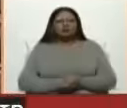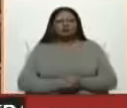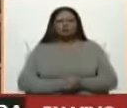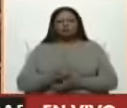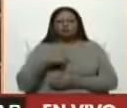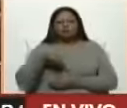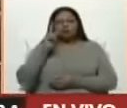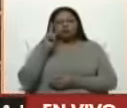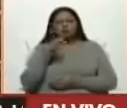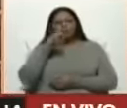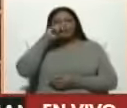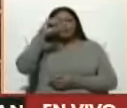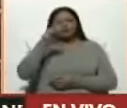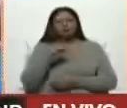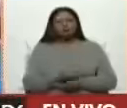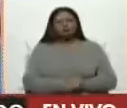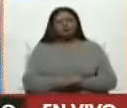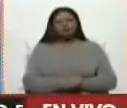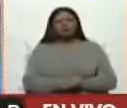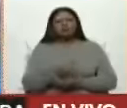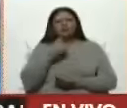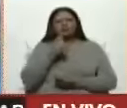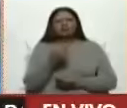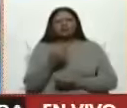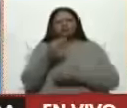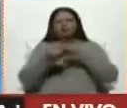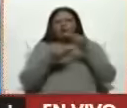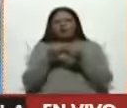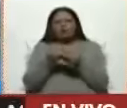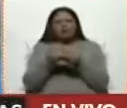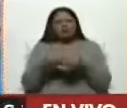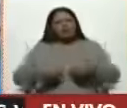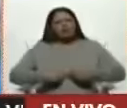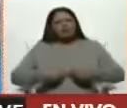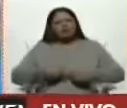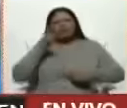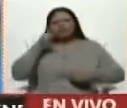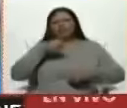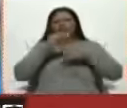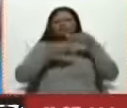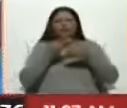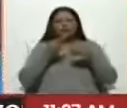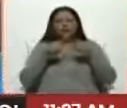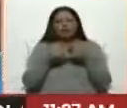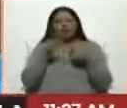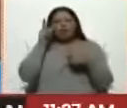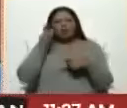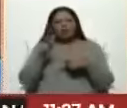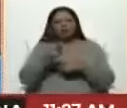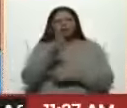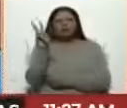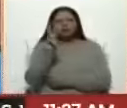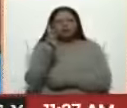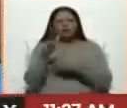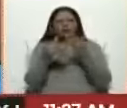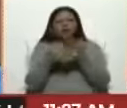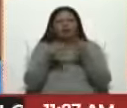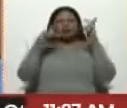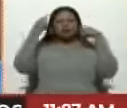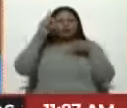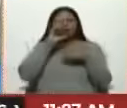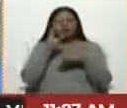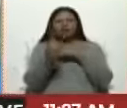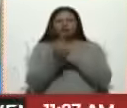nosotros vimos a Nicolás sin dudarlo decir, yo haré el sacrificio que tenga que hacer, pero yo al pueblo venezolano y a Chávez no lo